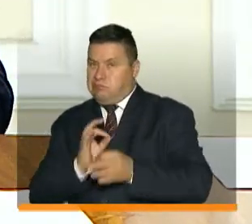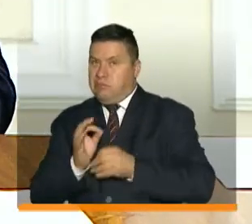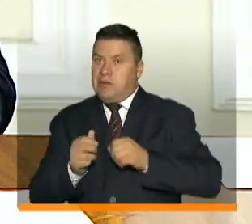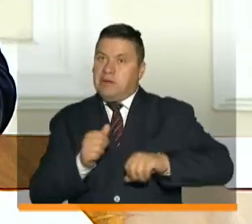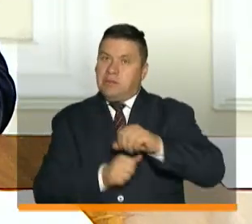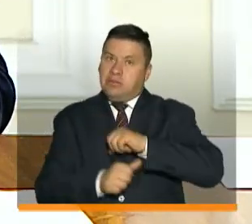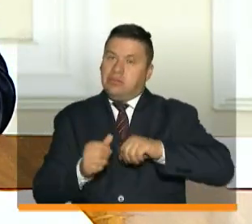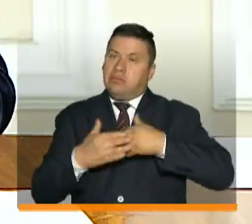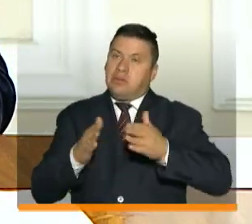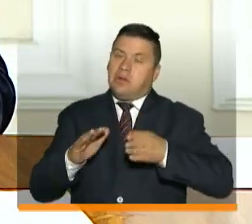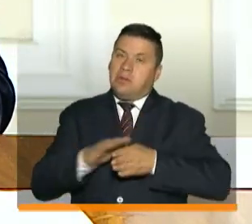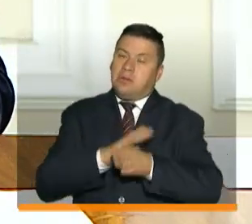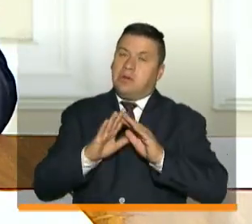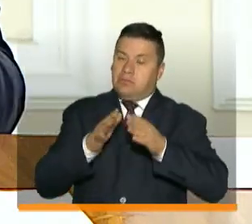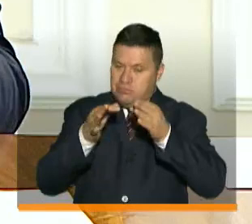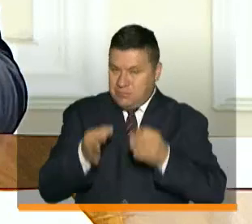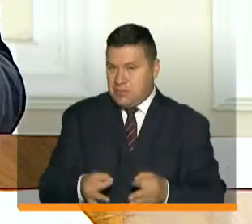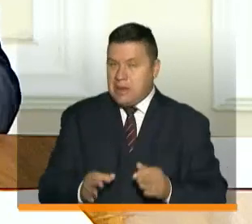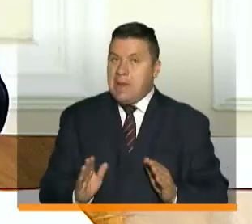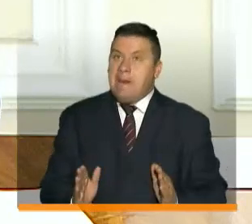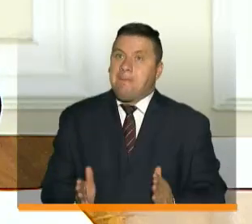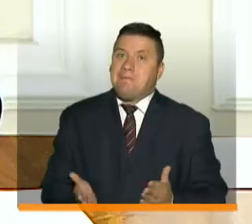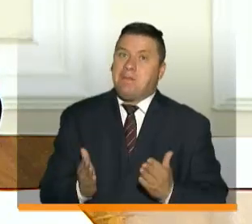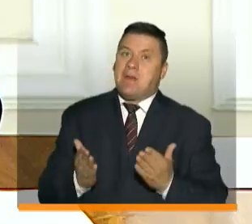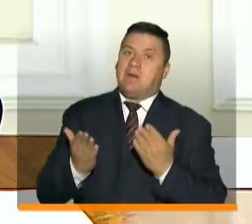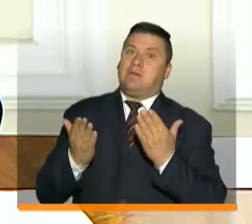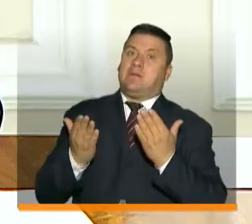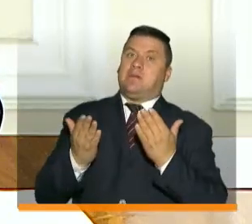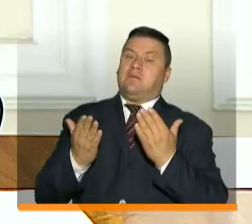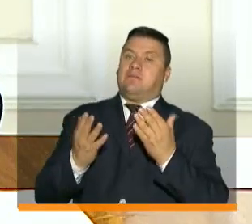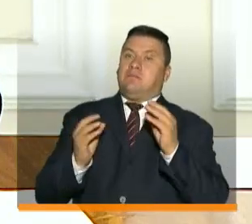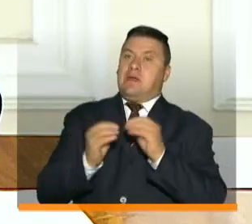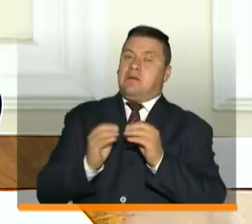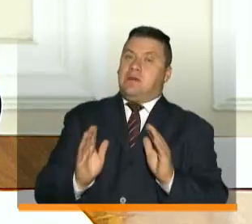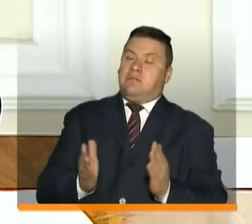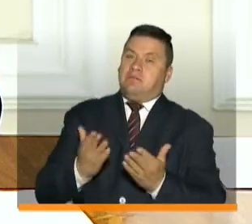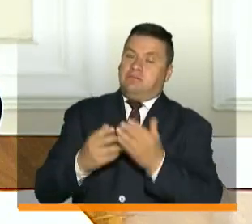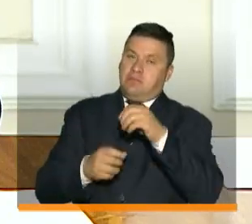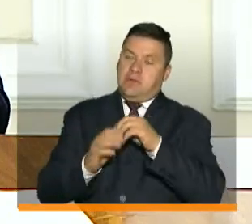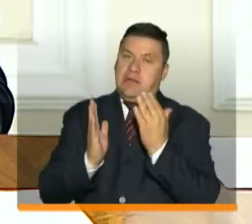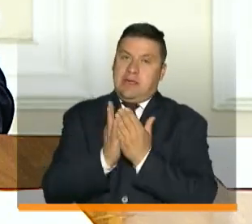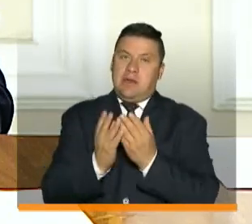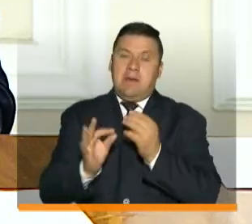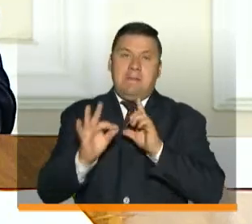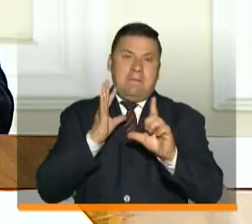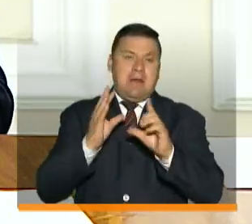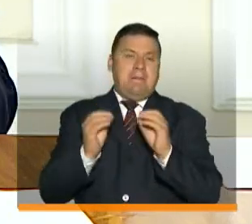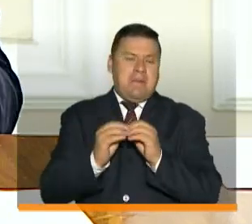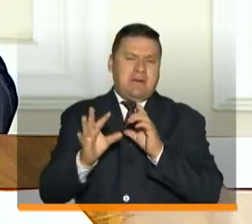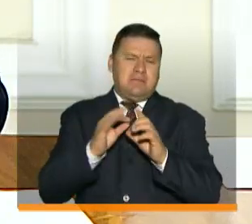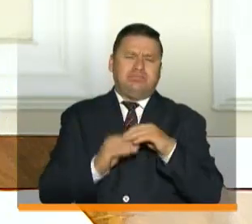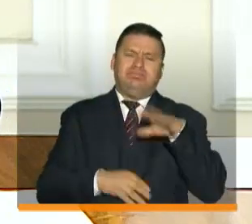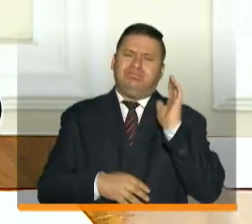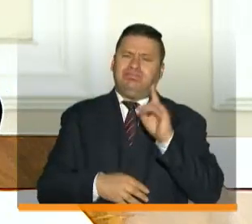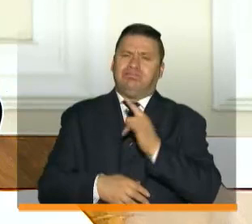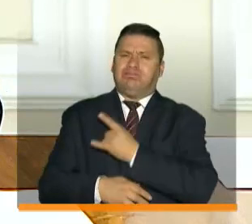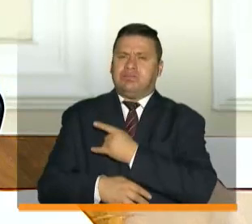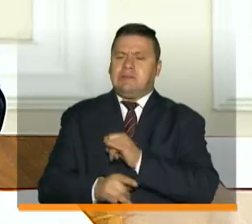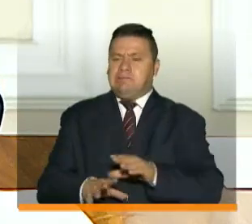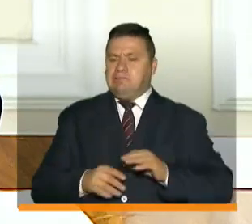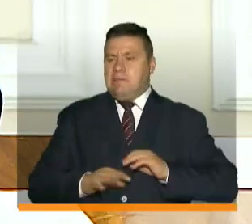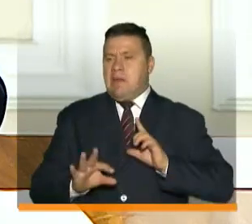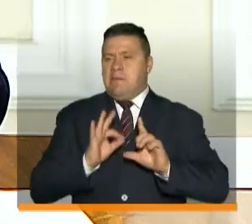segura y obviamente mejorando también la capacidad de educación virtual. Ya son muchas las